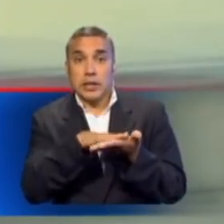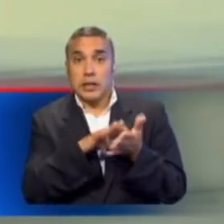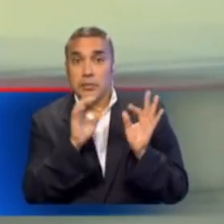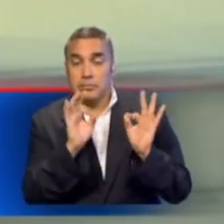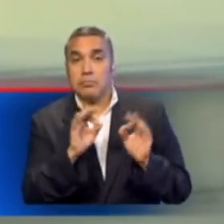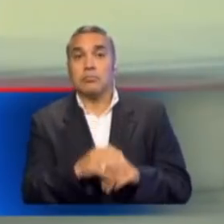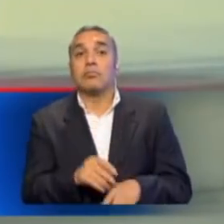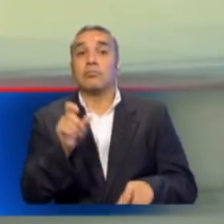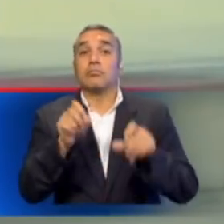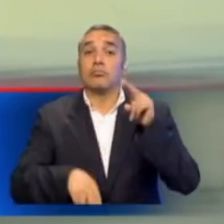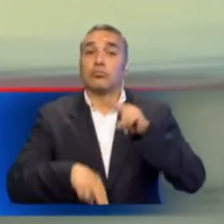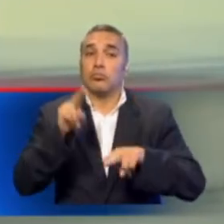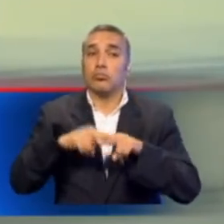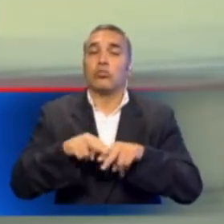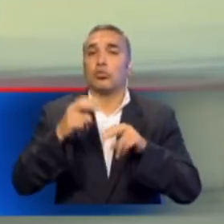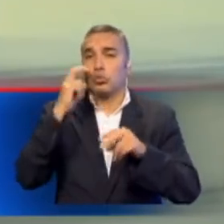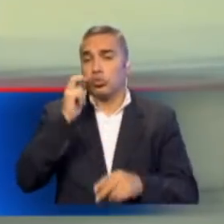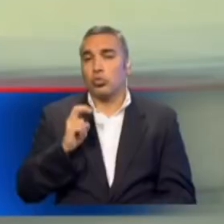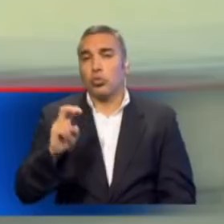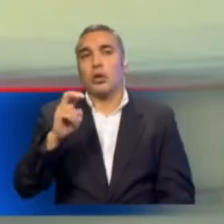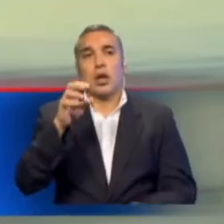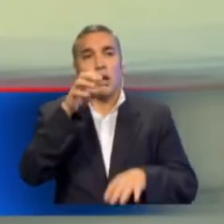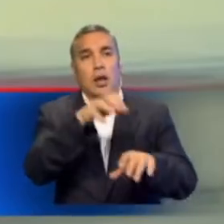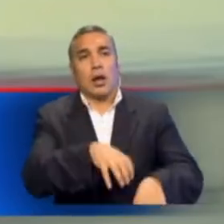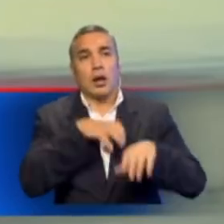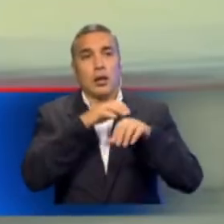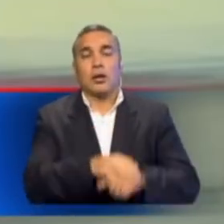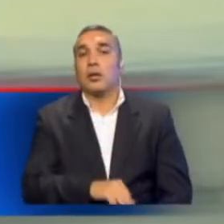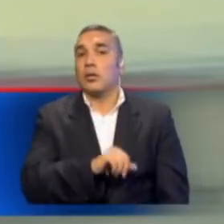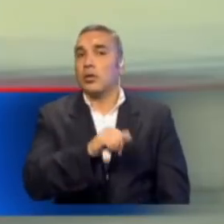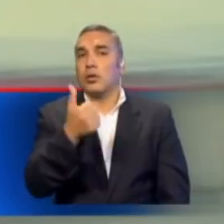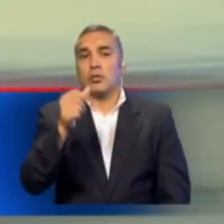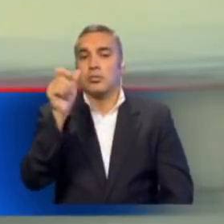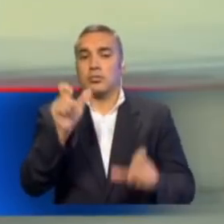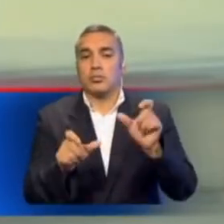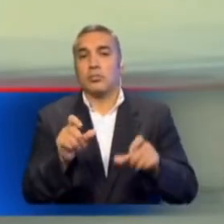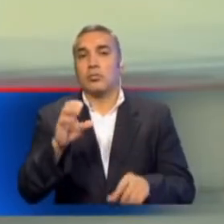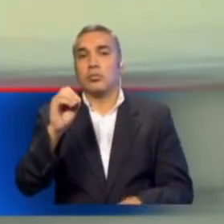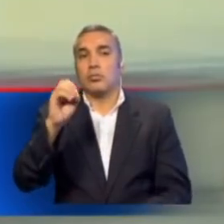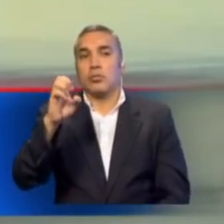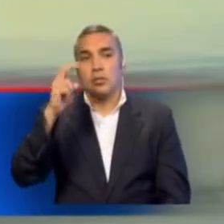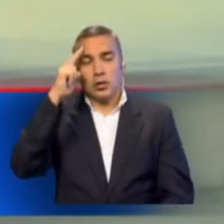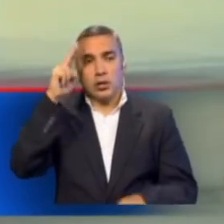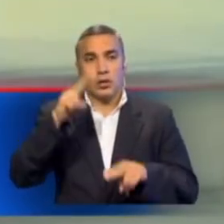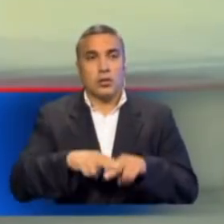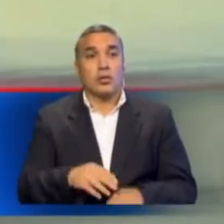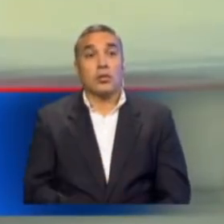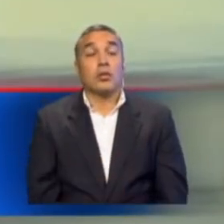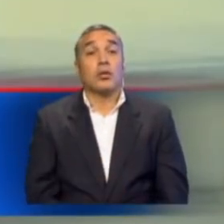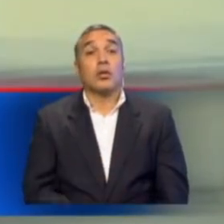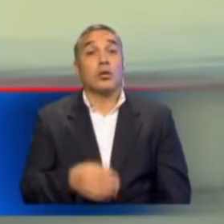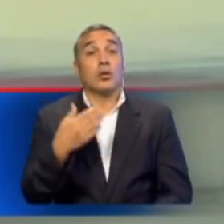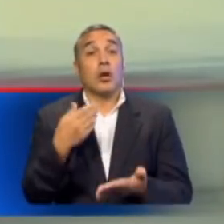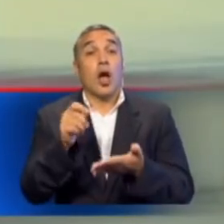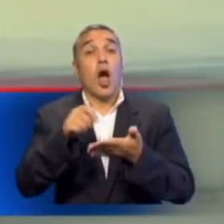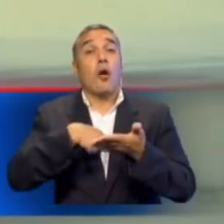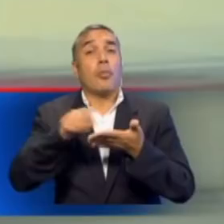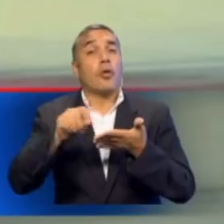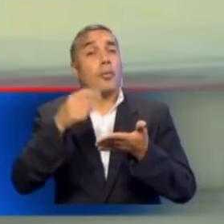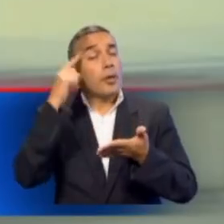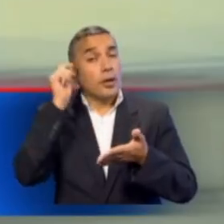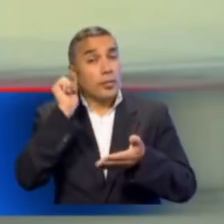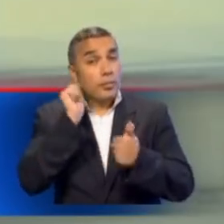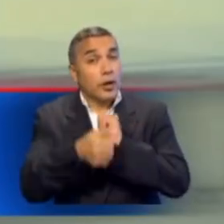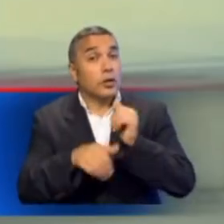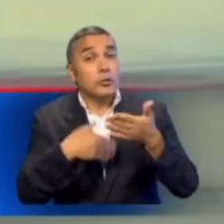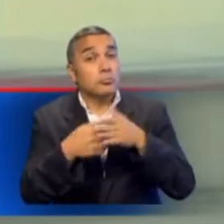de la construcción, turismo, manufacturero y agrícola, otros determinados por el COE Nacional. Los documentos habilitados para la